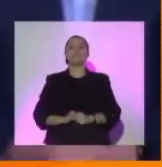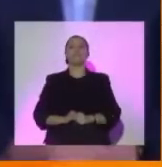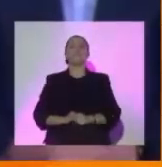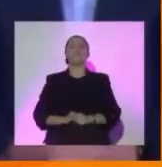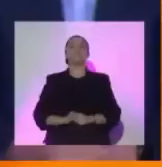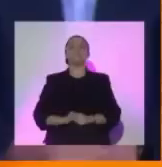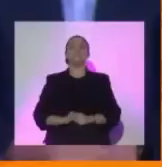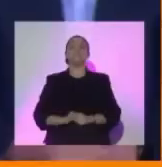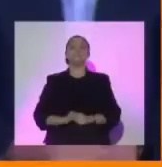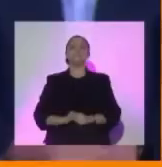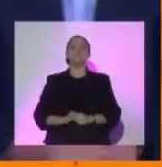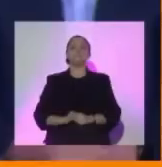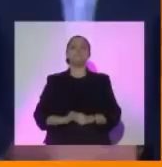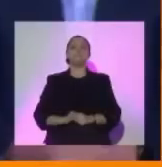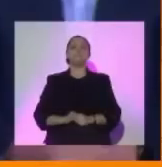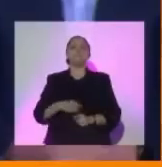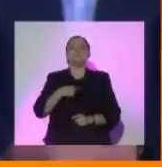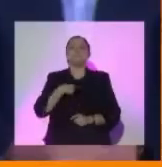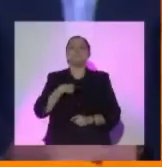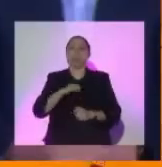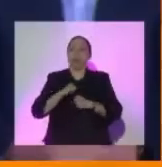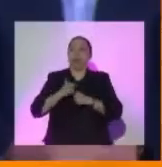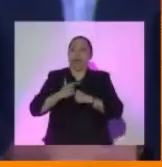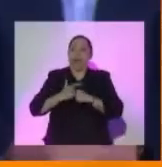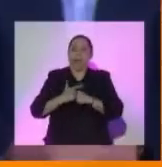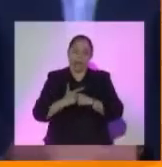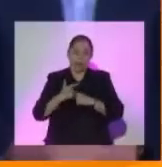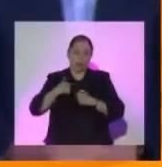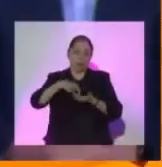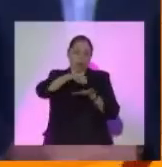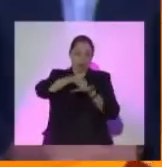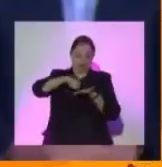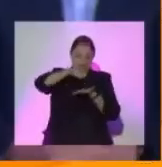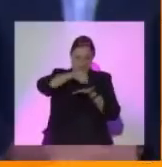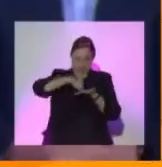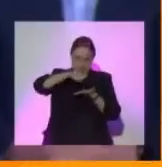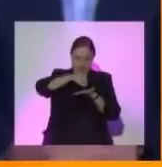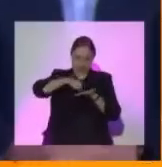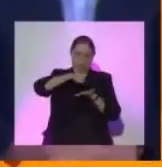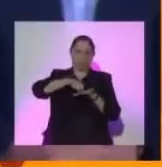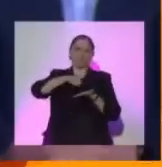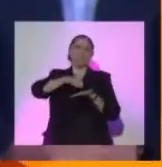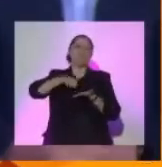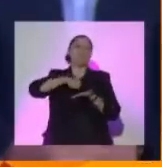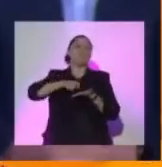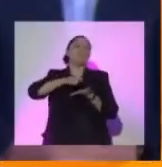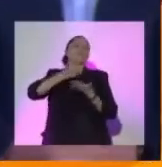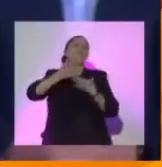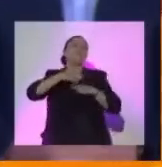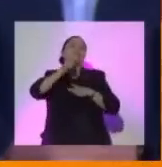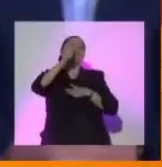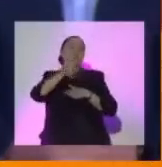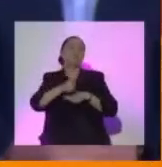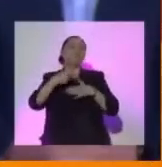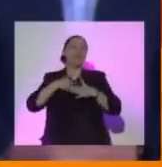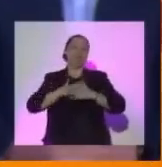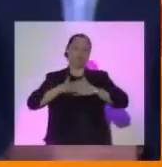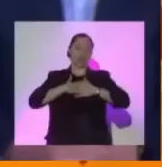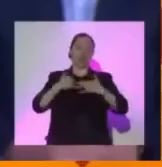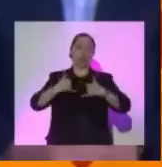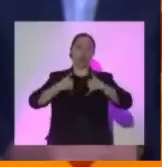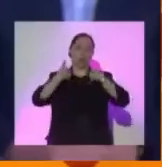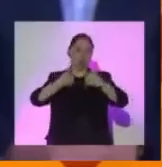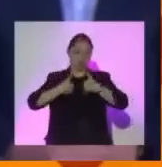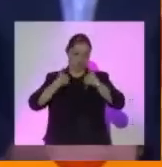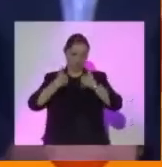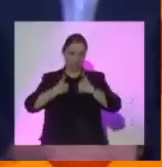abogados Por cierto ahora que hay que recordarlo pareciera muy curioso que este tipo